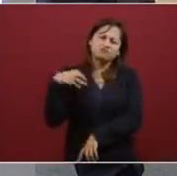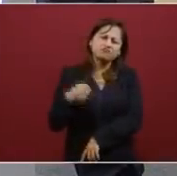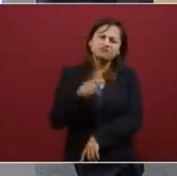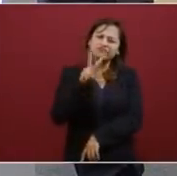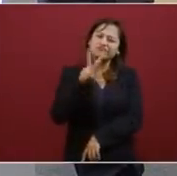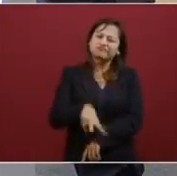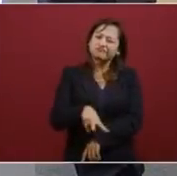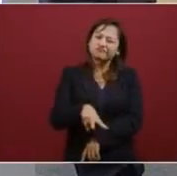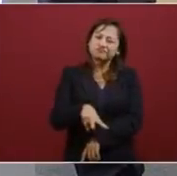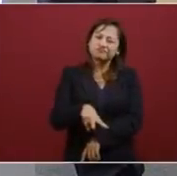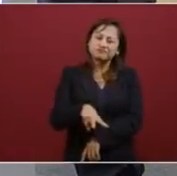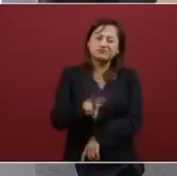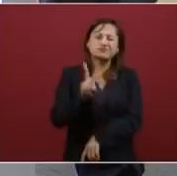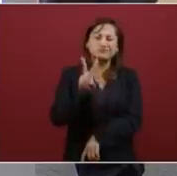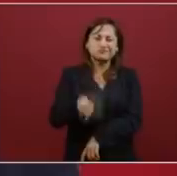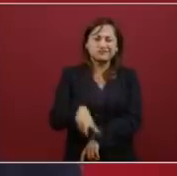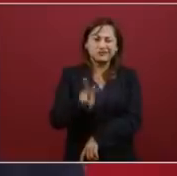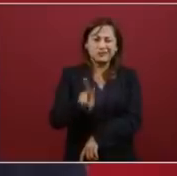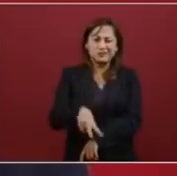Estaba podrido